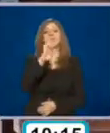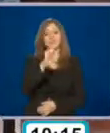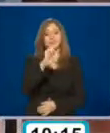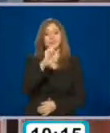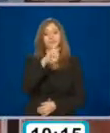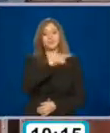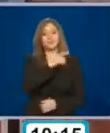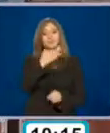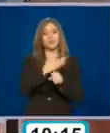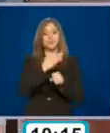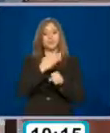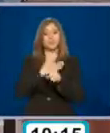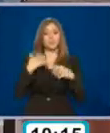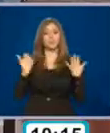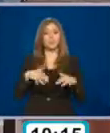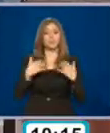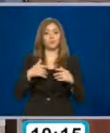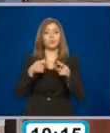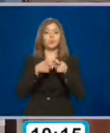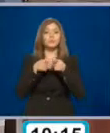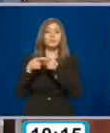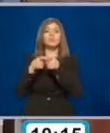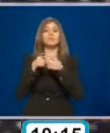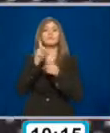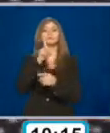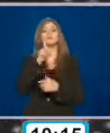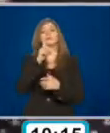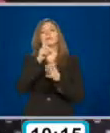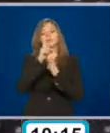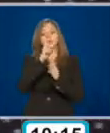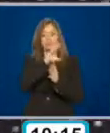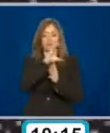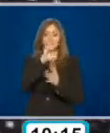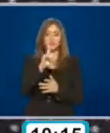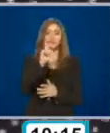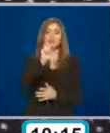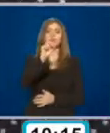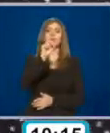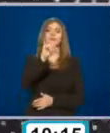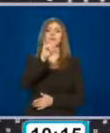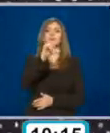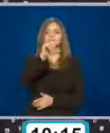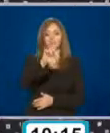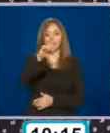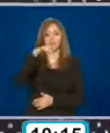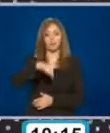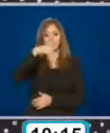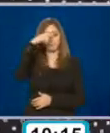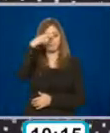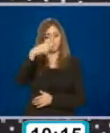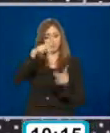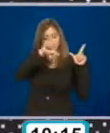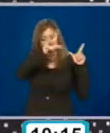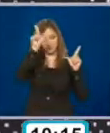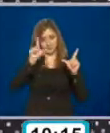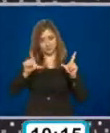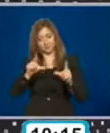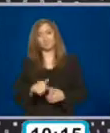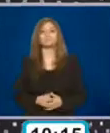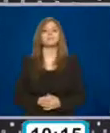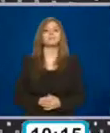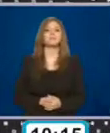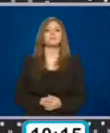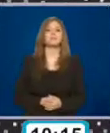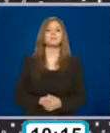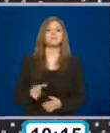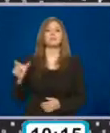Ahí está presentando el sencillo Dile. Dile, que bueno, ha causado, como lo dijimos, furor aquí en la República Sí, sí. Dominicana. Sí, cuando lo lancé acá me